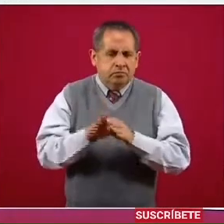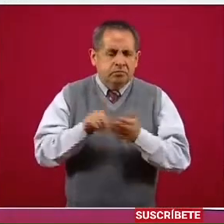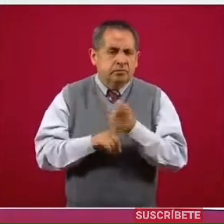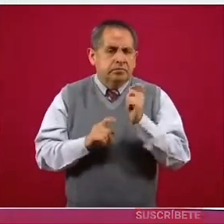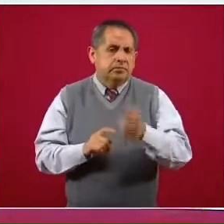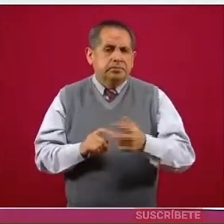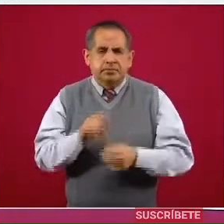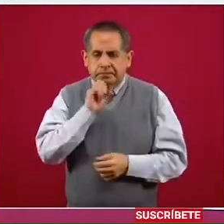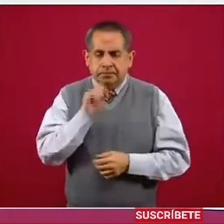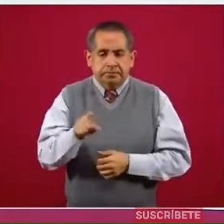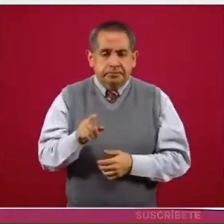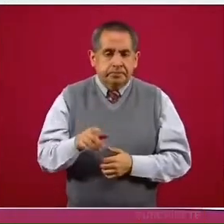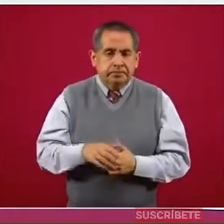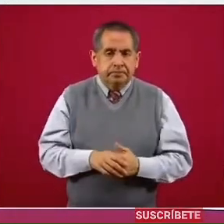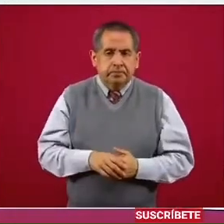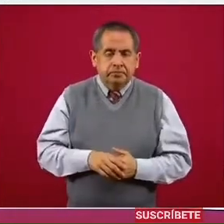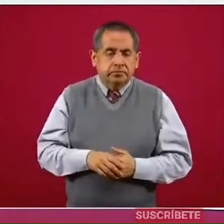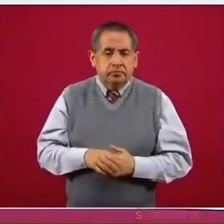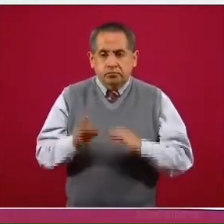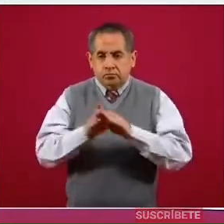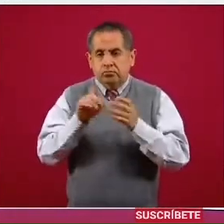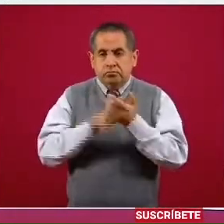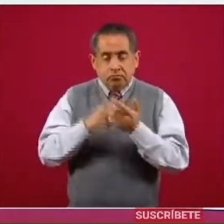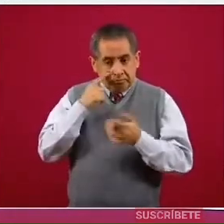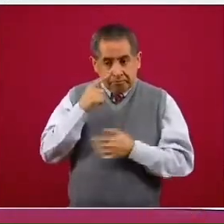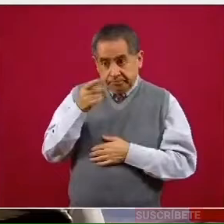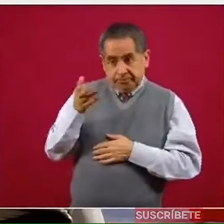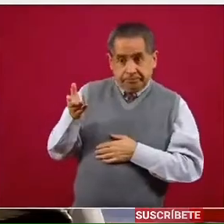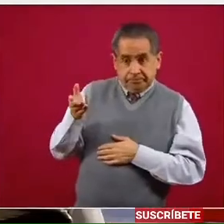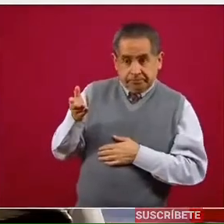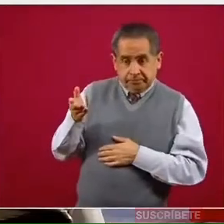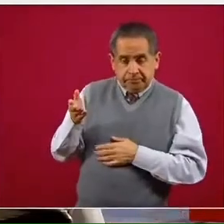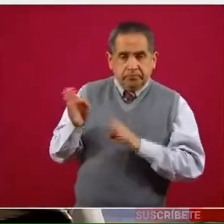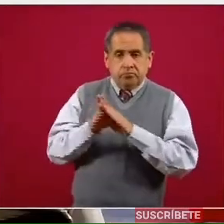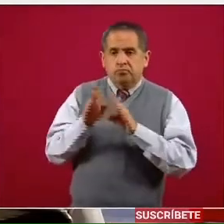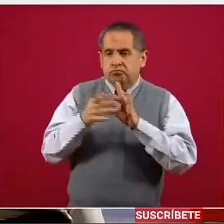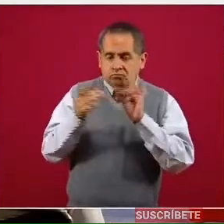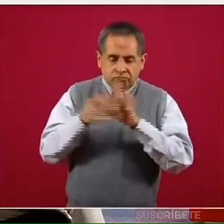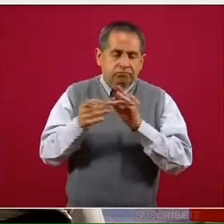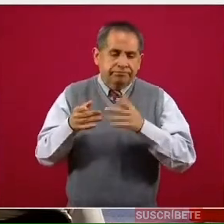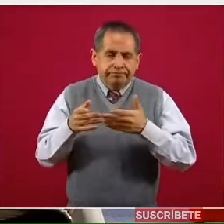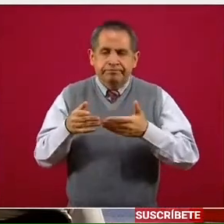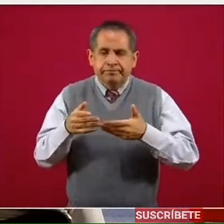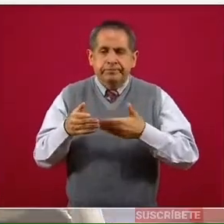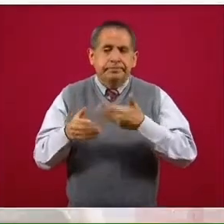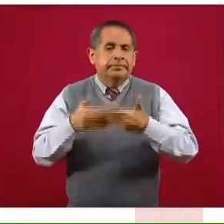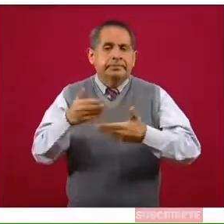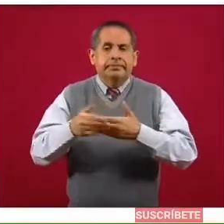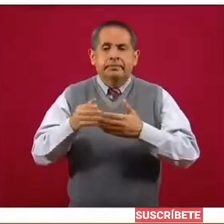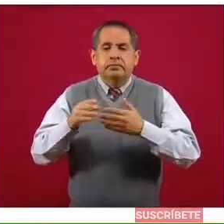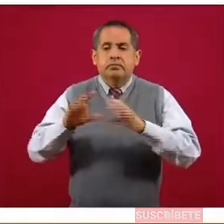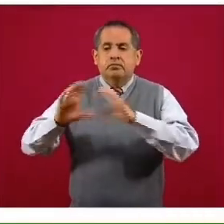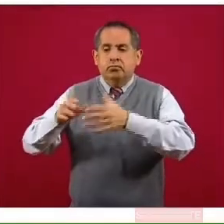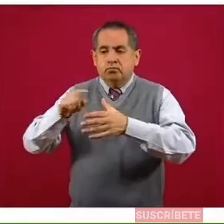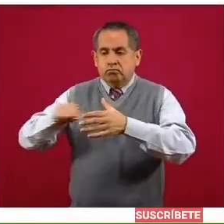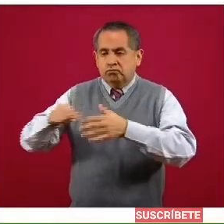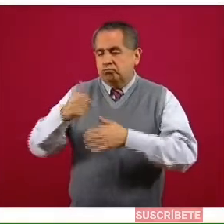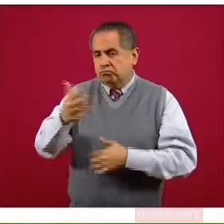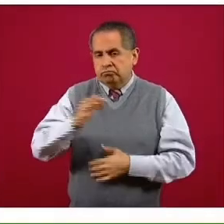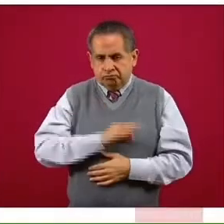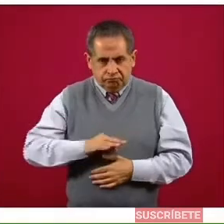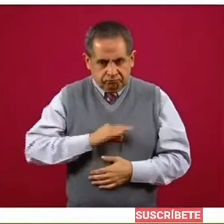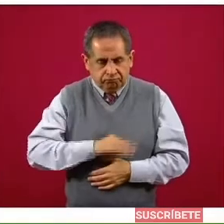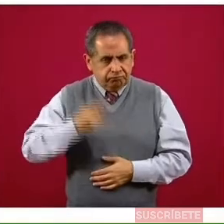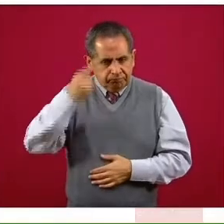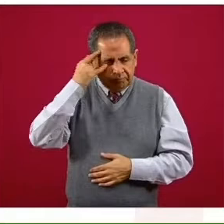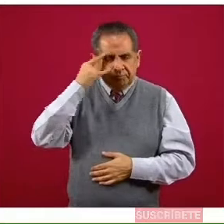transmisión, y en todo momento existe la oportunidad de ejercer un trabajo en las comunidades. Y felicitamos a